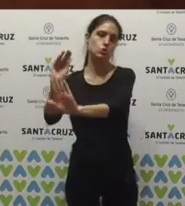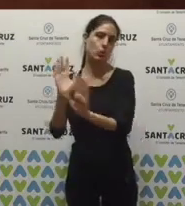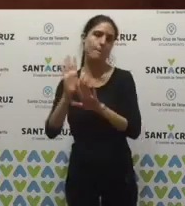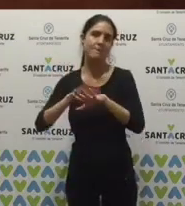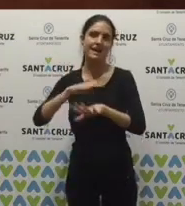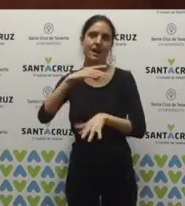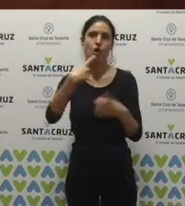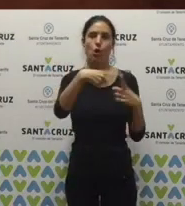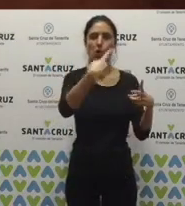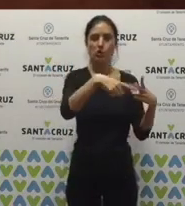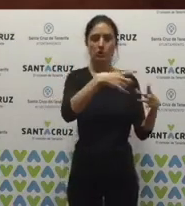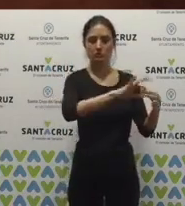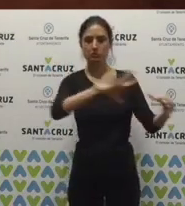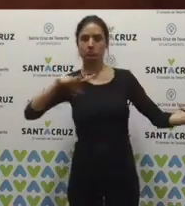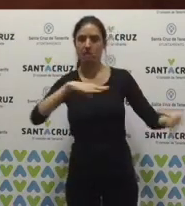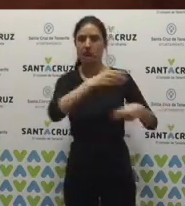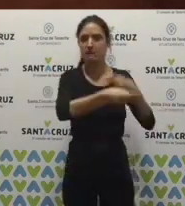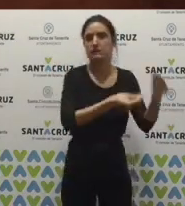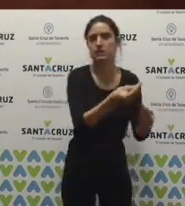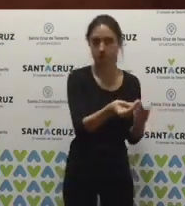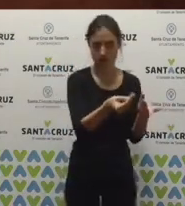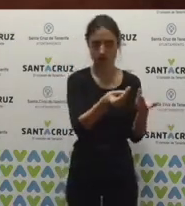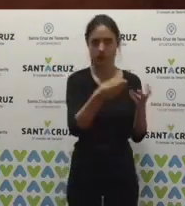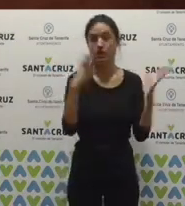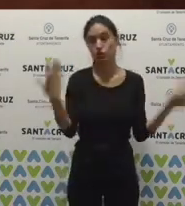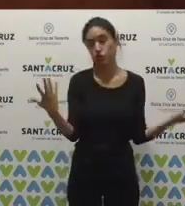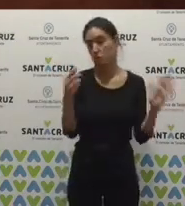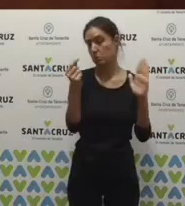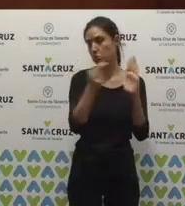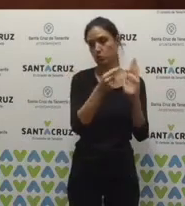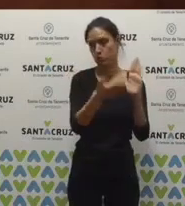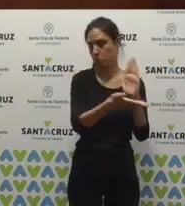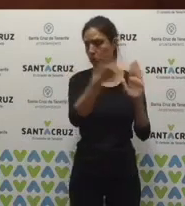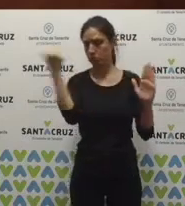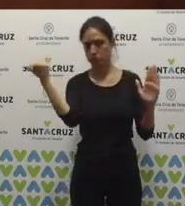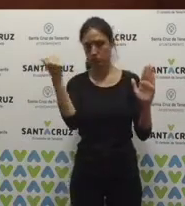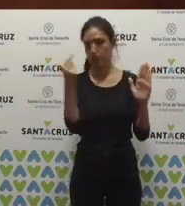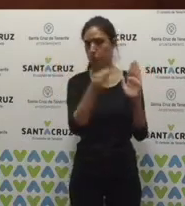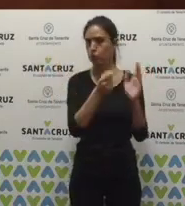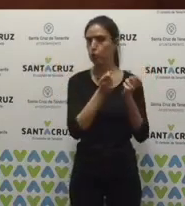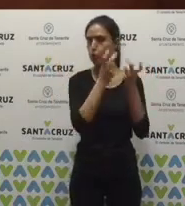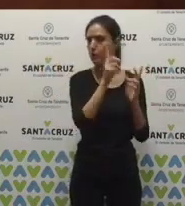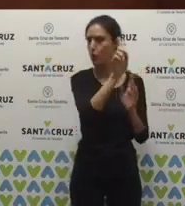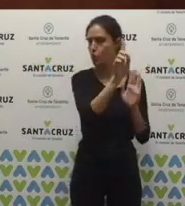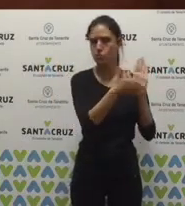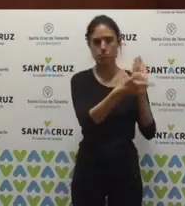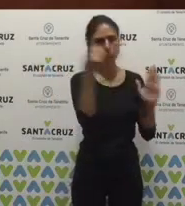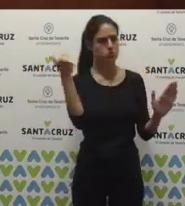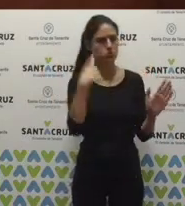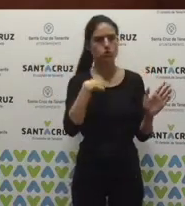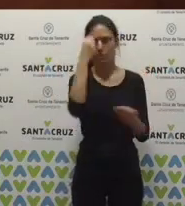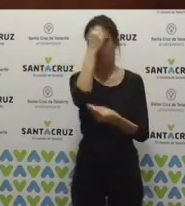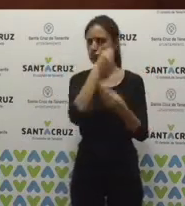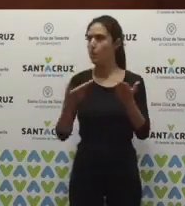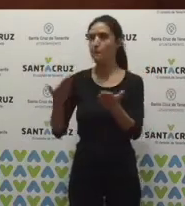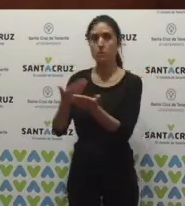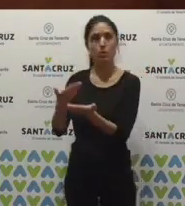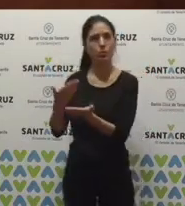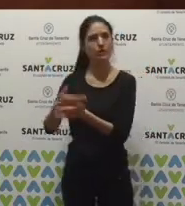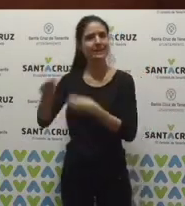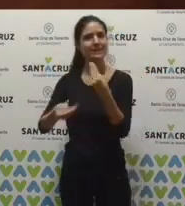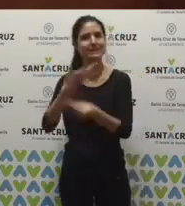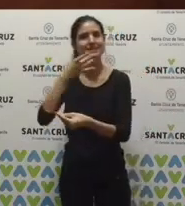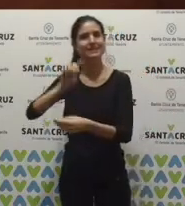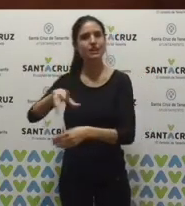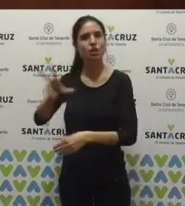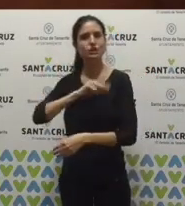nada que ver no obstante se retira el tema el punto número uno me parece fantástica la propuesta que ha hecho el concejal de hacienda